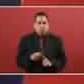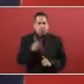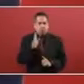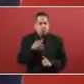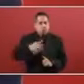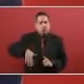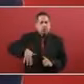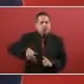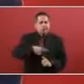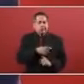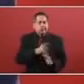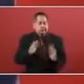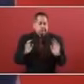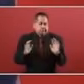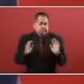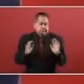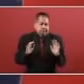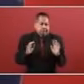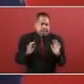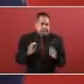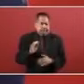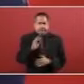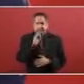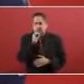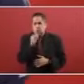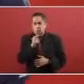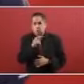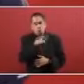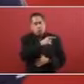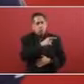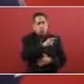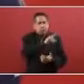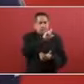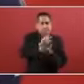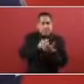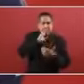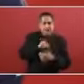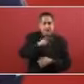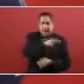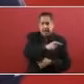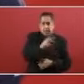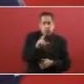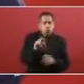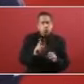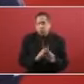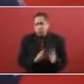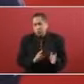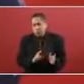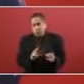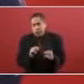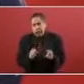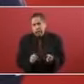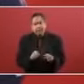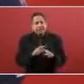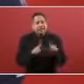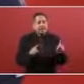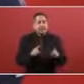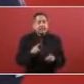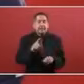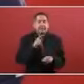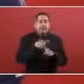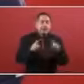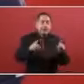Pero esto no necesariamente es ilegal, esto, repito, es